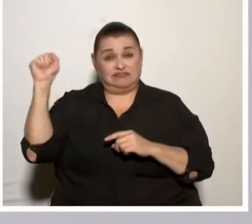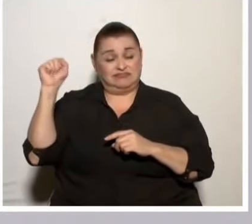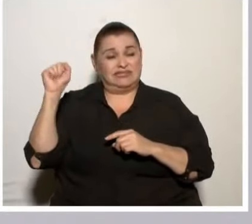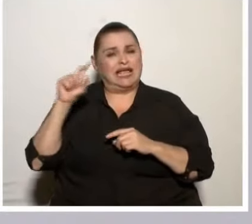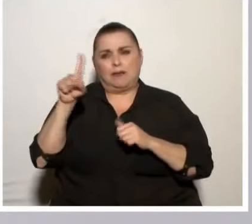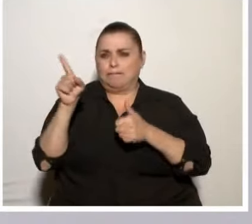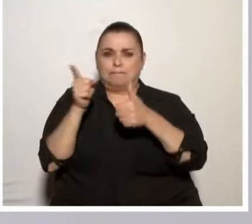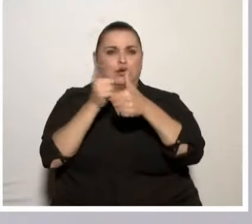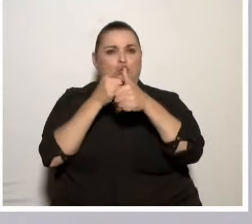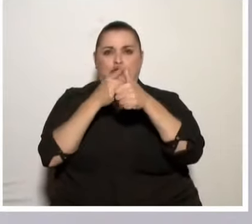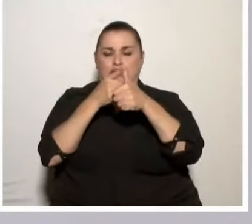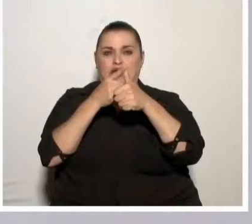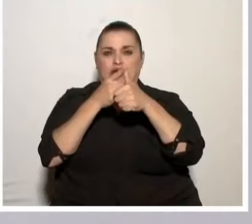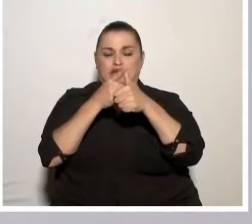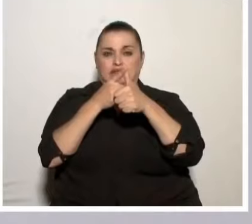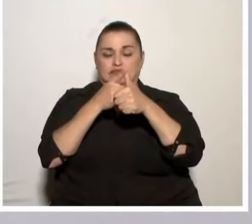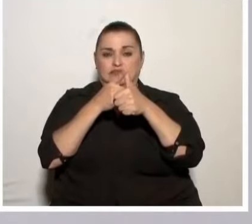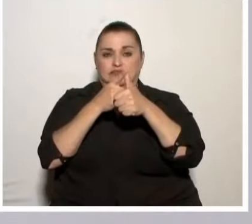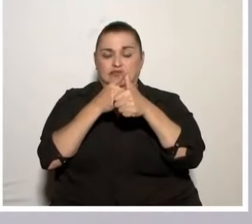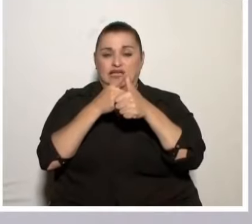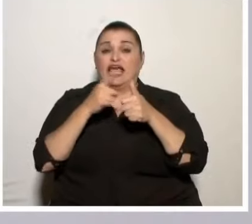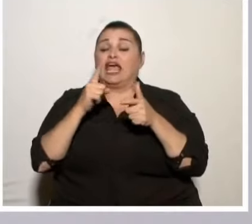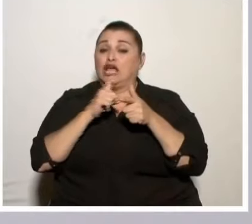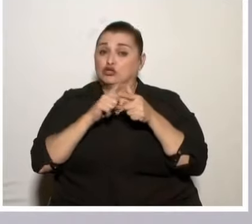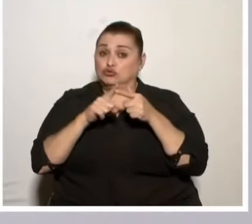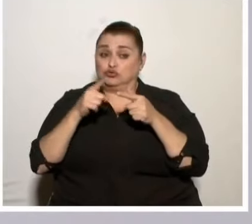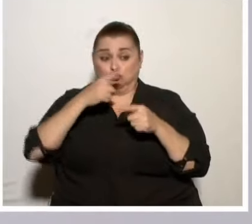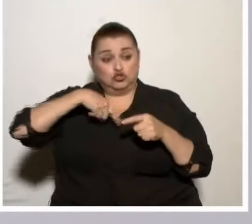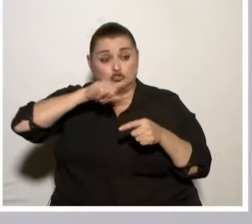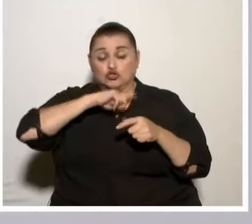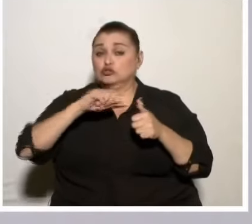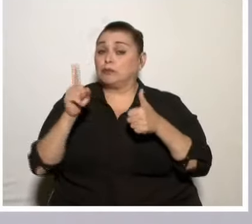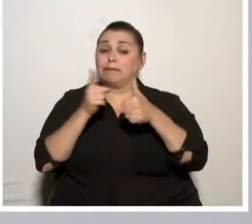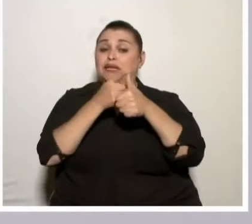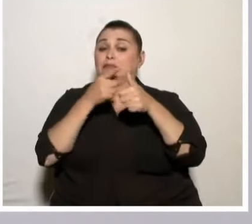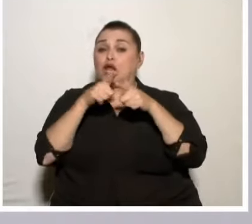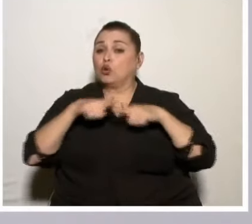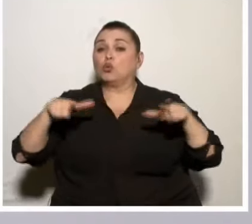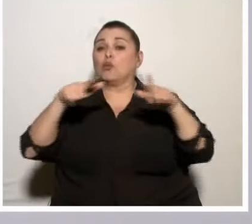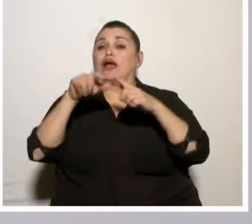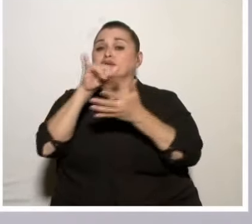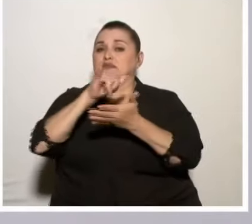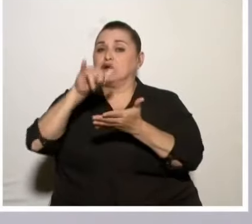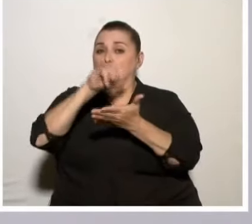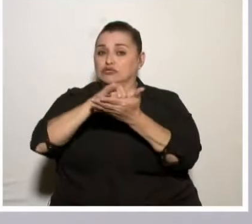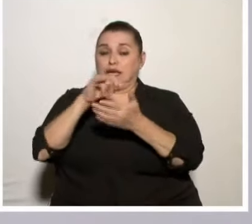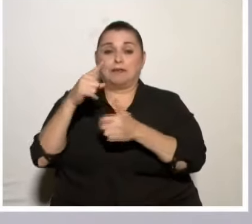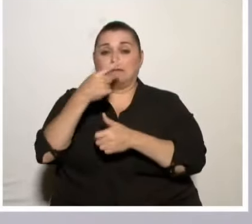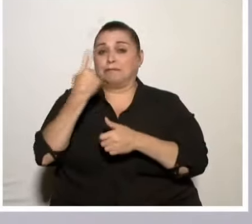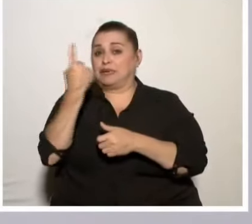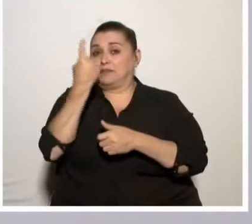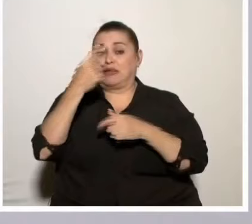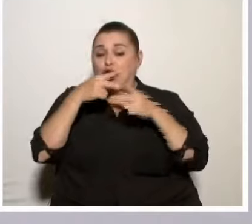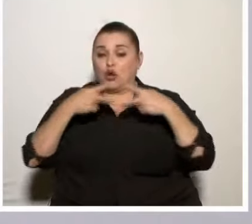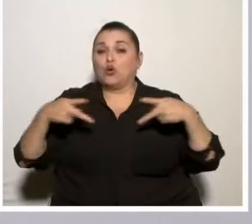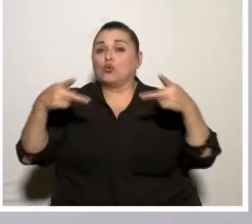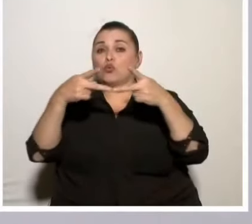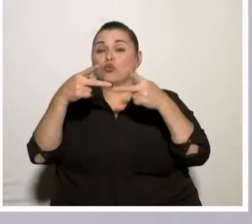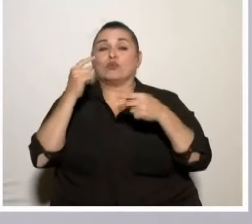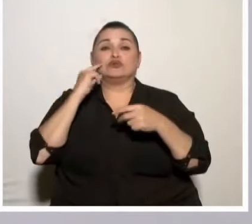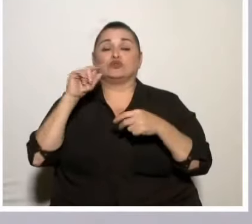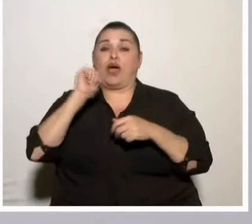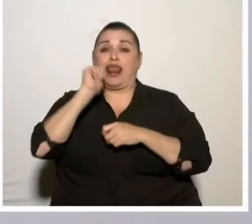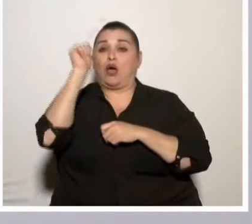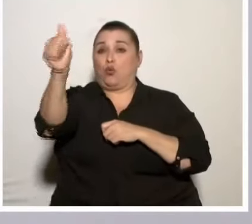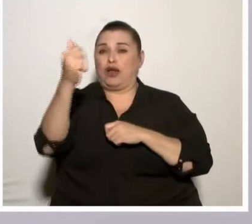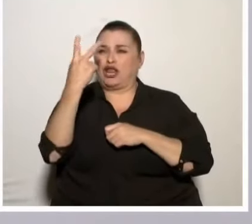una prioridad. Dicho esto, llevamos el primer lugar de San José y el primer lugar de Alajuela a dos mujeres